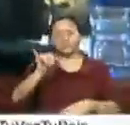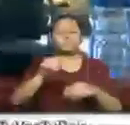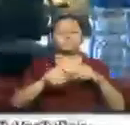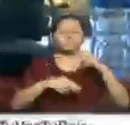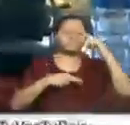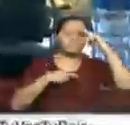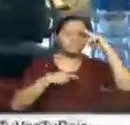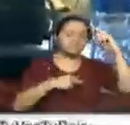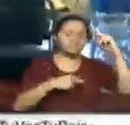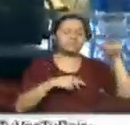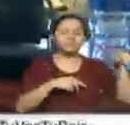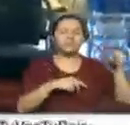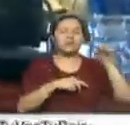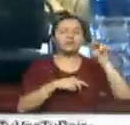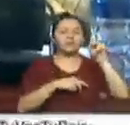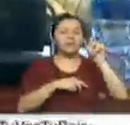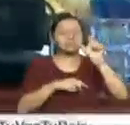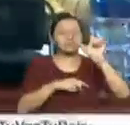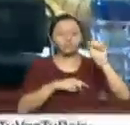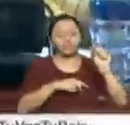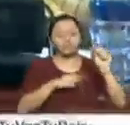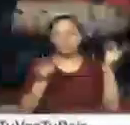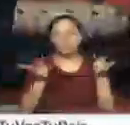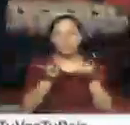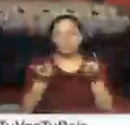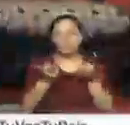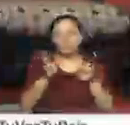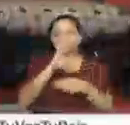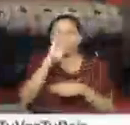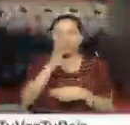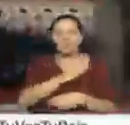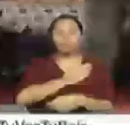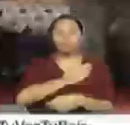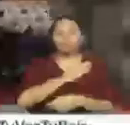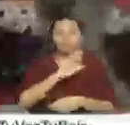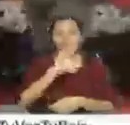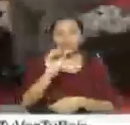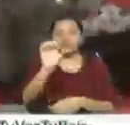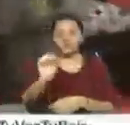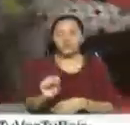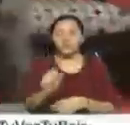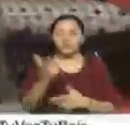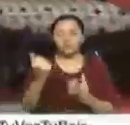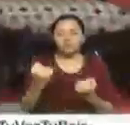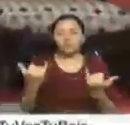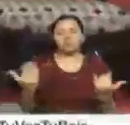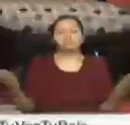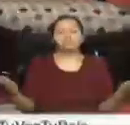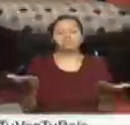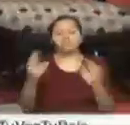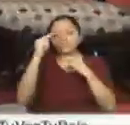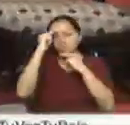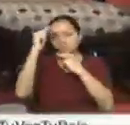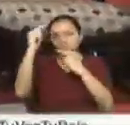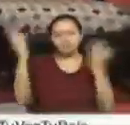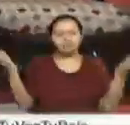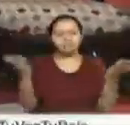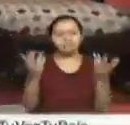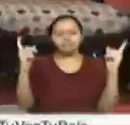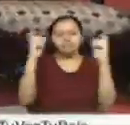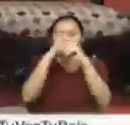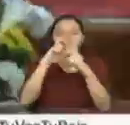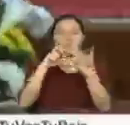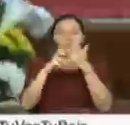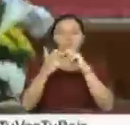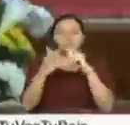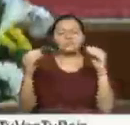de la Unión Africana. Intervinieron ante los afrodiputados resaltando los esfuerzos de nuestros pueblos y nuestro continente para superar sus dificultades